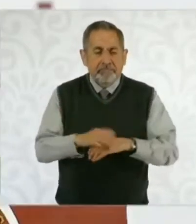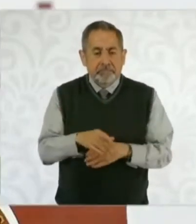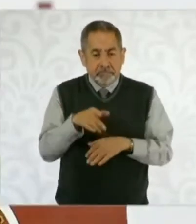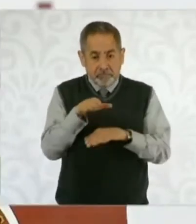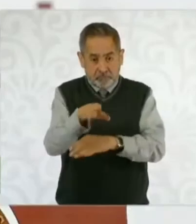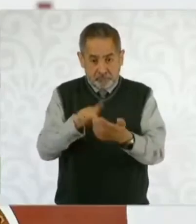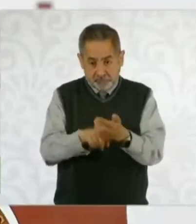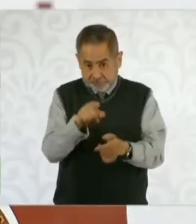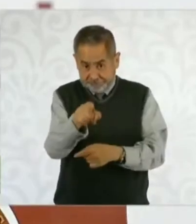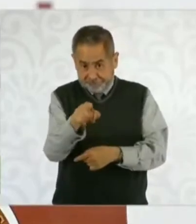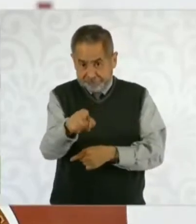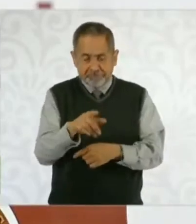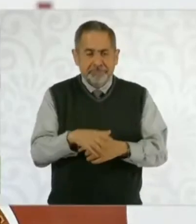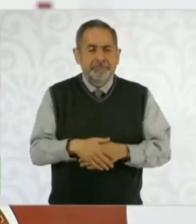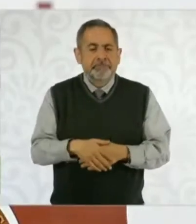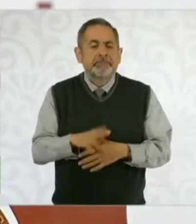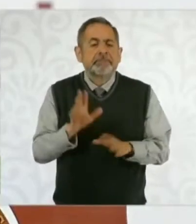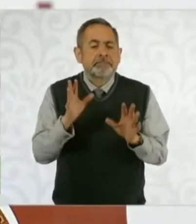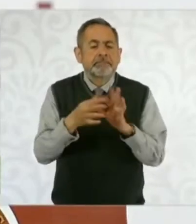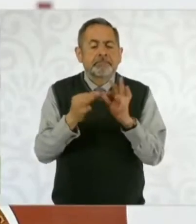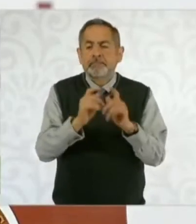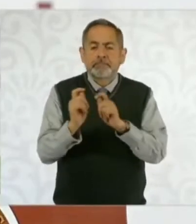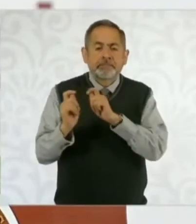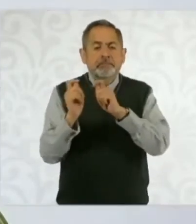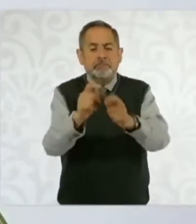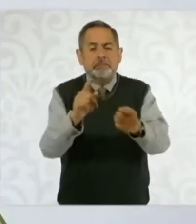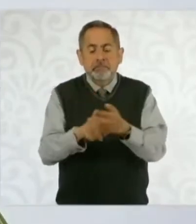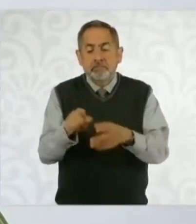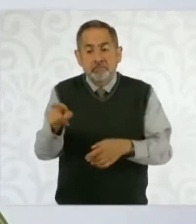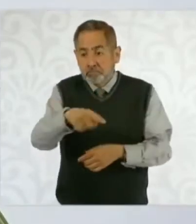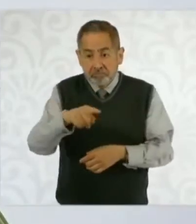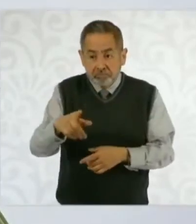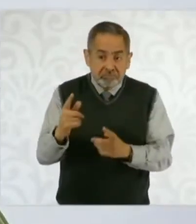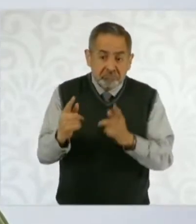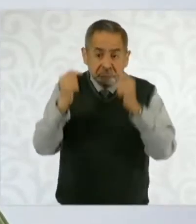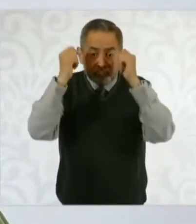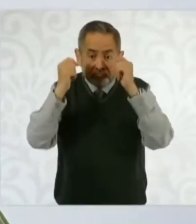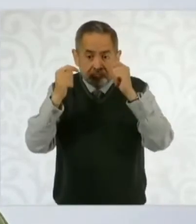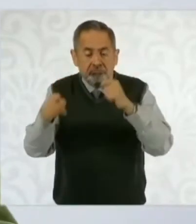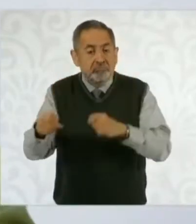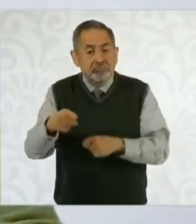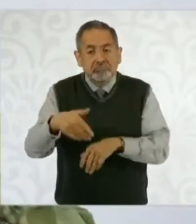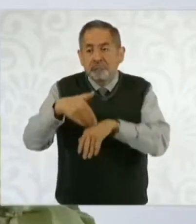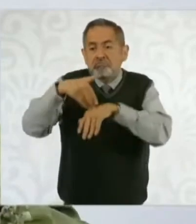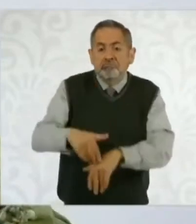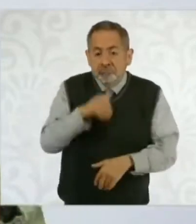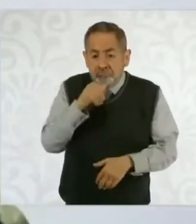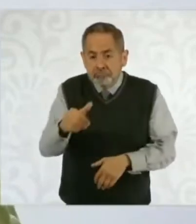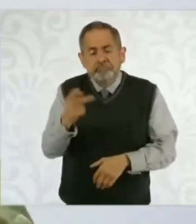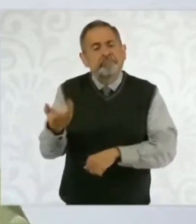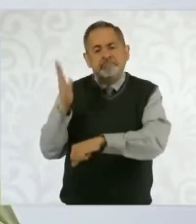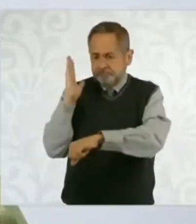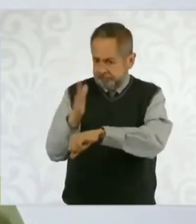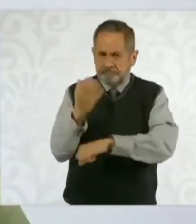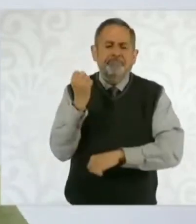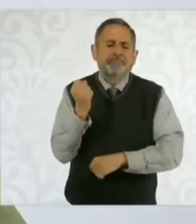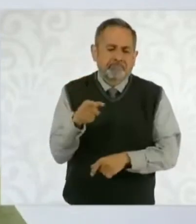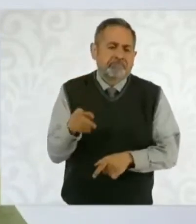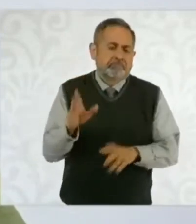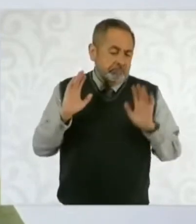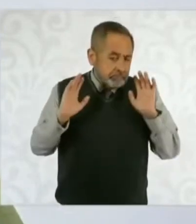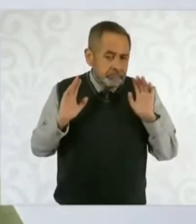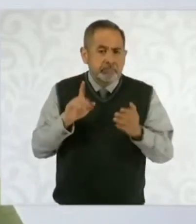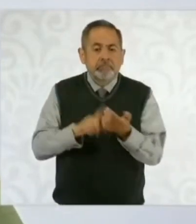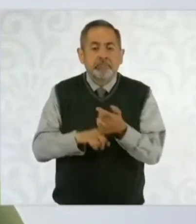hablando de ese caso específico, ya caería en el ámbito de la desobediencia, que es un delito de orden militar. Y además,